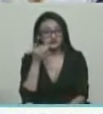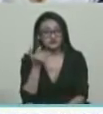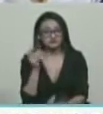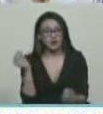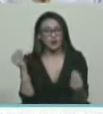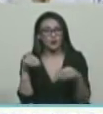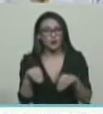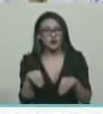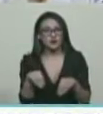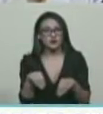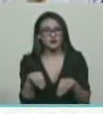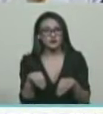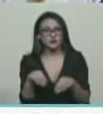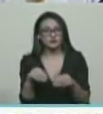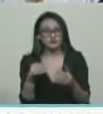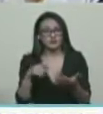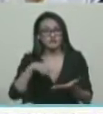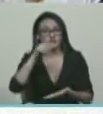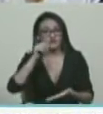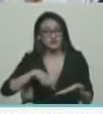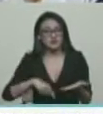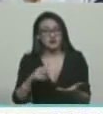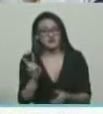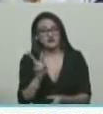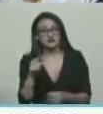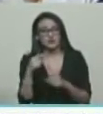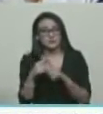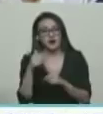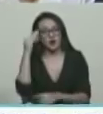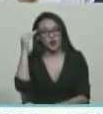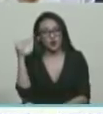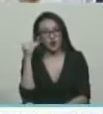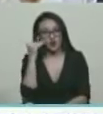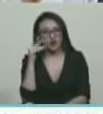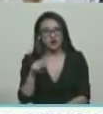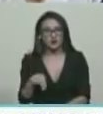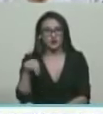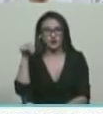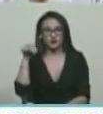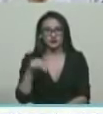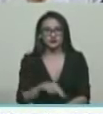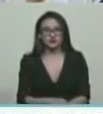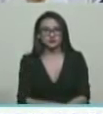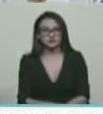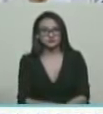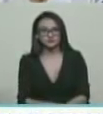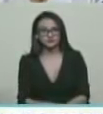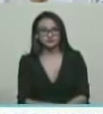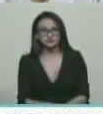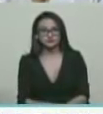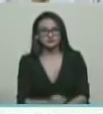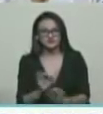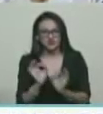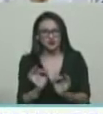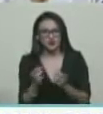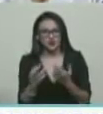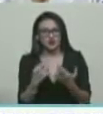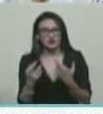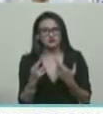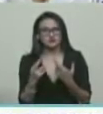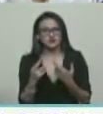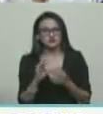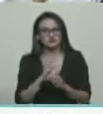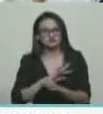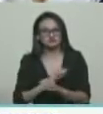así sea a bien firmar entre Venezuela y la República Popular Democrática de Corea. Estoy seguro que esas relaciones se van